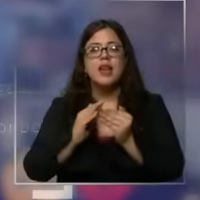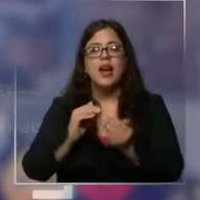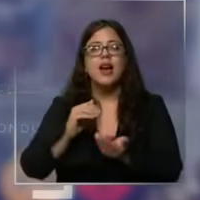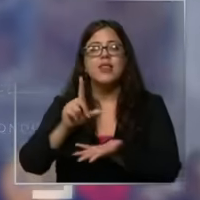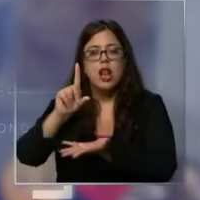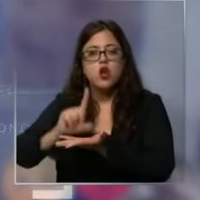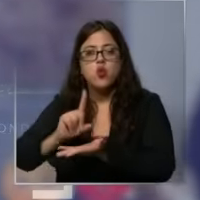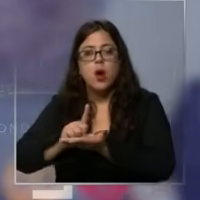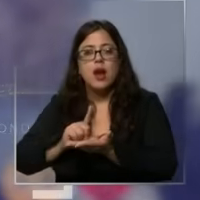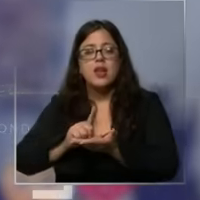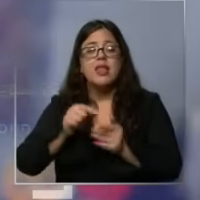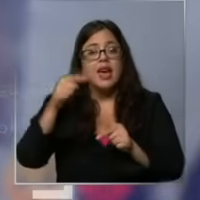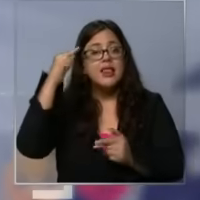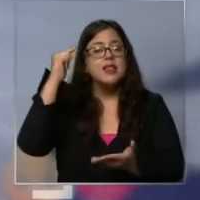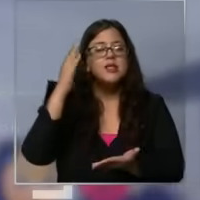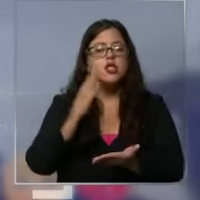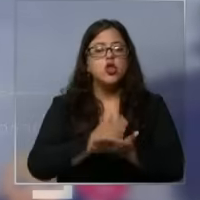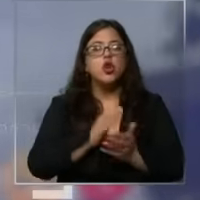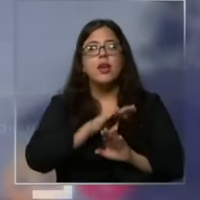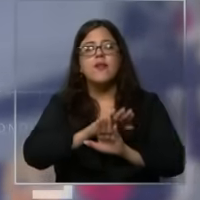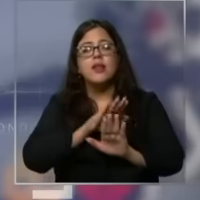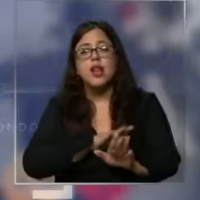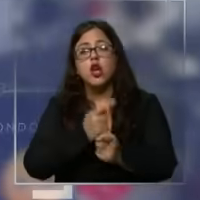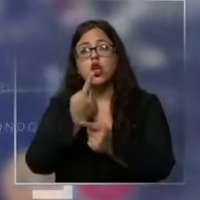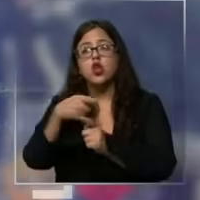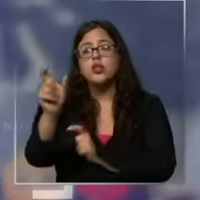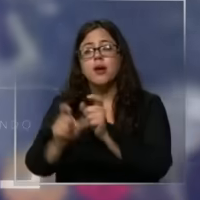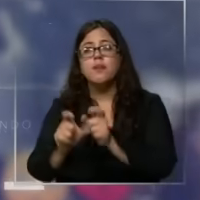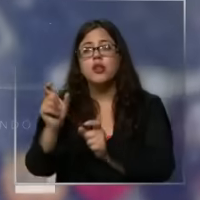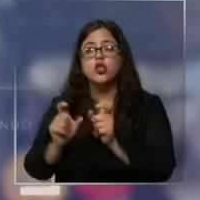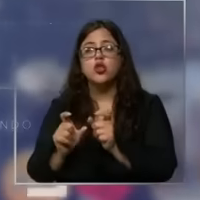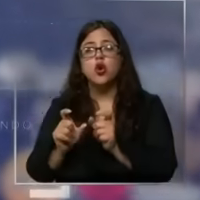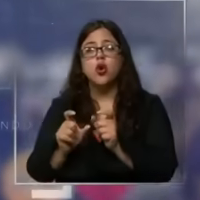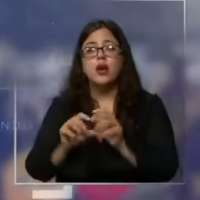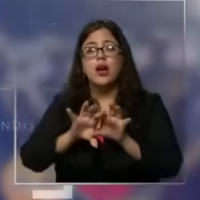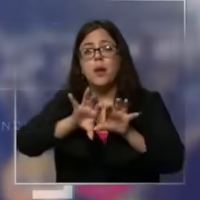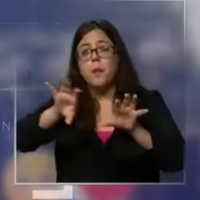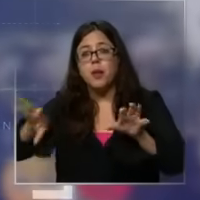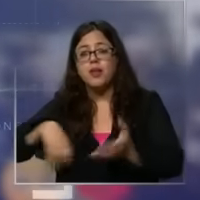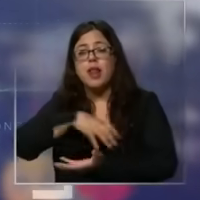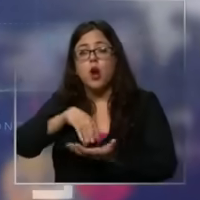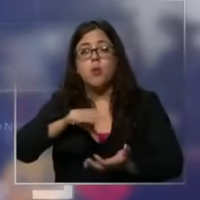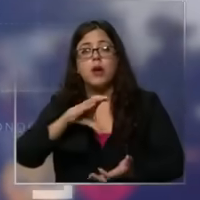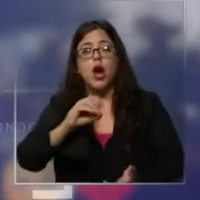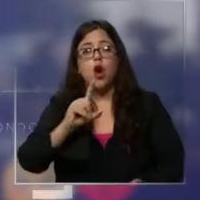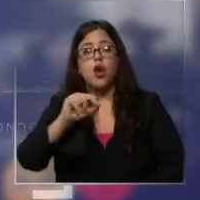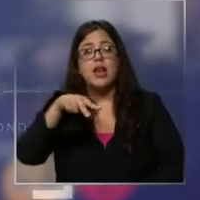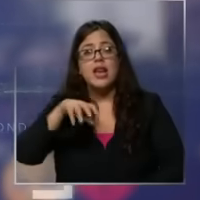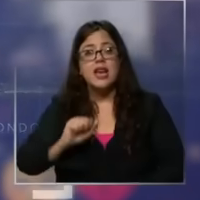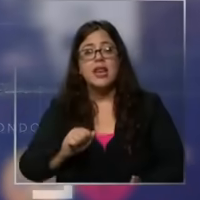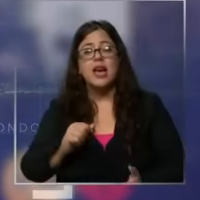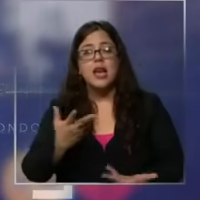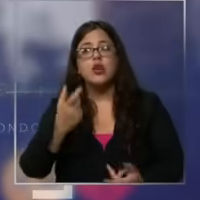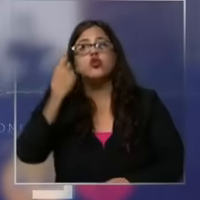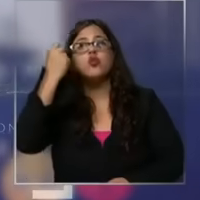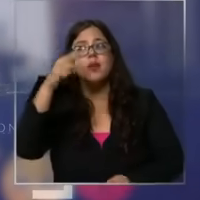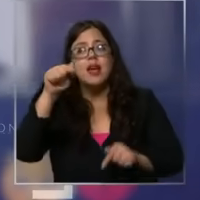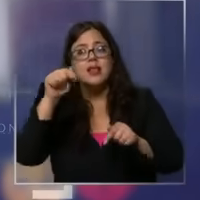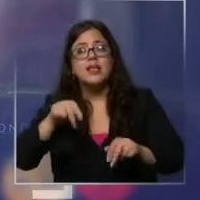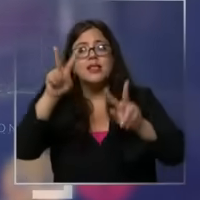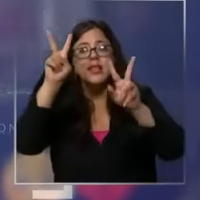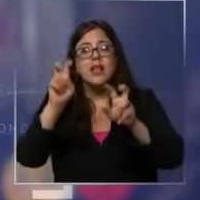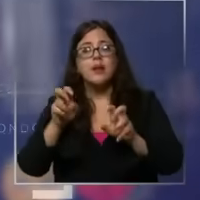Días en que se tomaron medidas en las que evitaron que otros residentes del otro lado de Colina se enteraran de tal enaltecimiento a